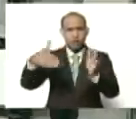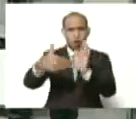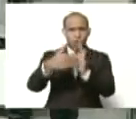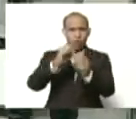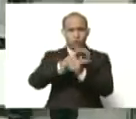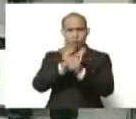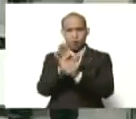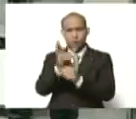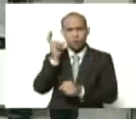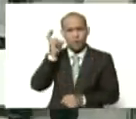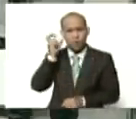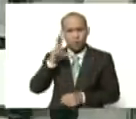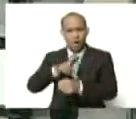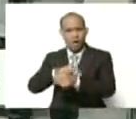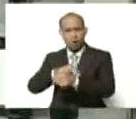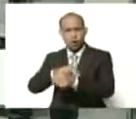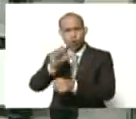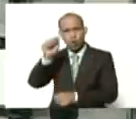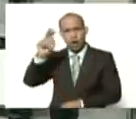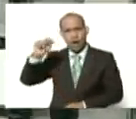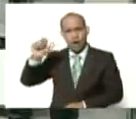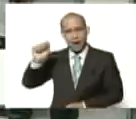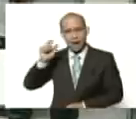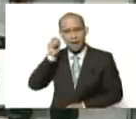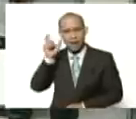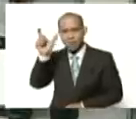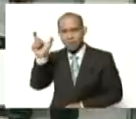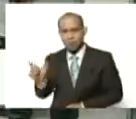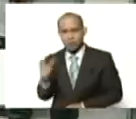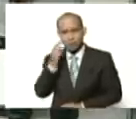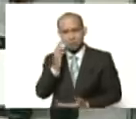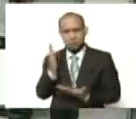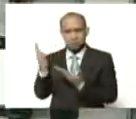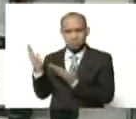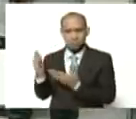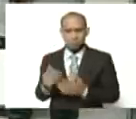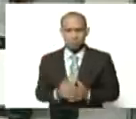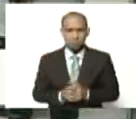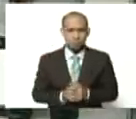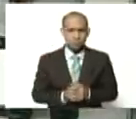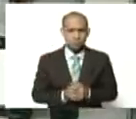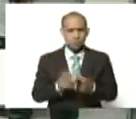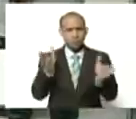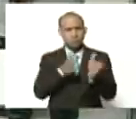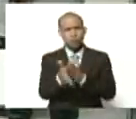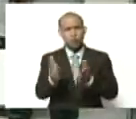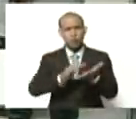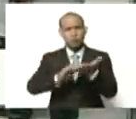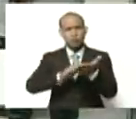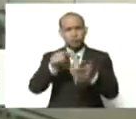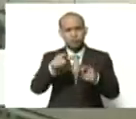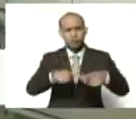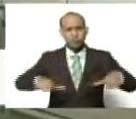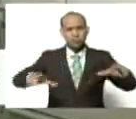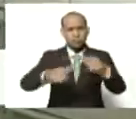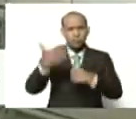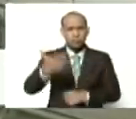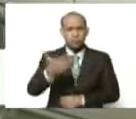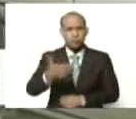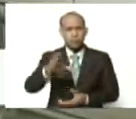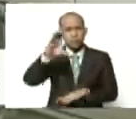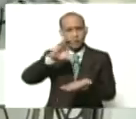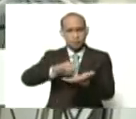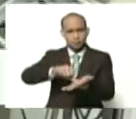la doctora Ana, que tiene las impresiones y que nos puede decir brevemente todo lo que se ha recuperado en este importante